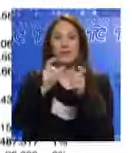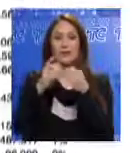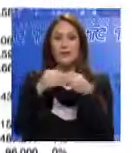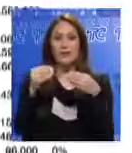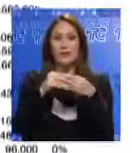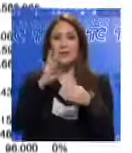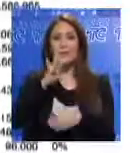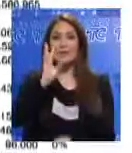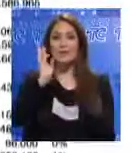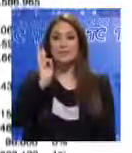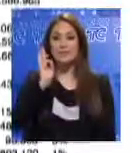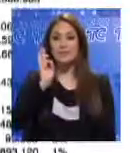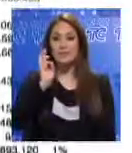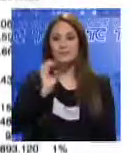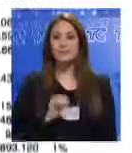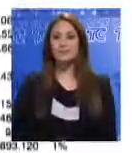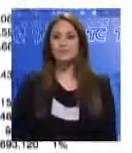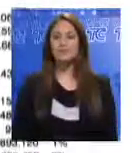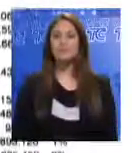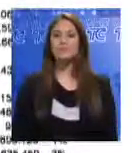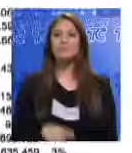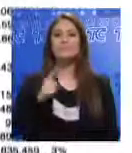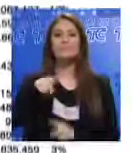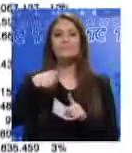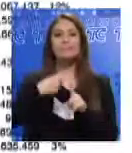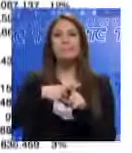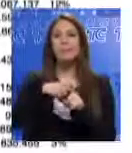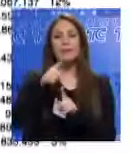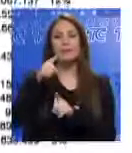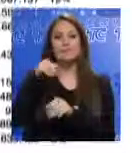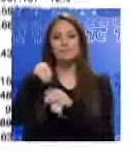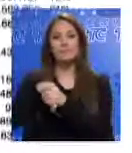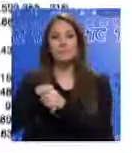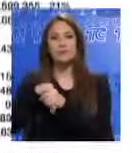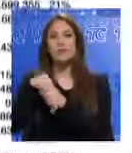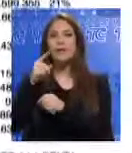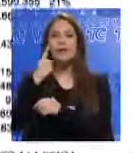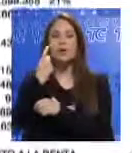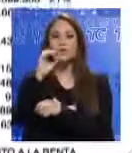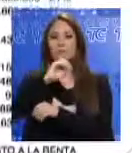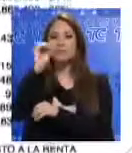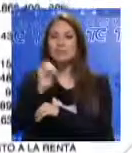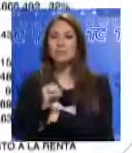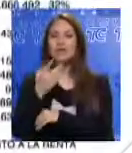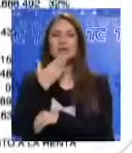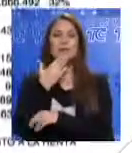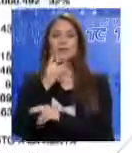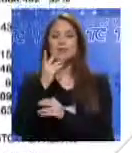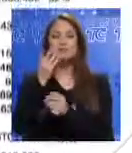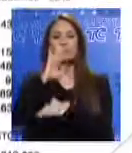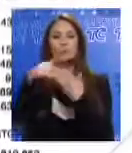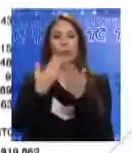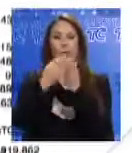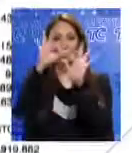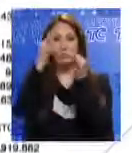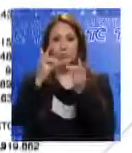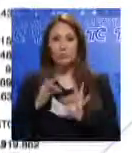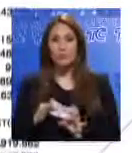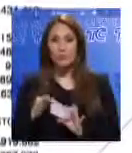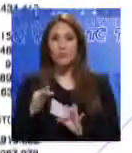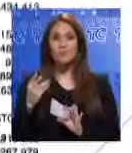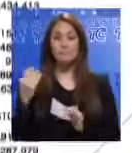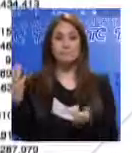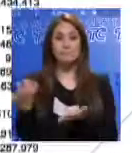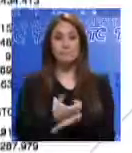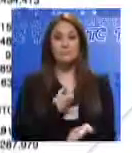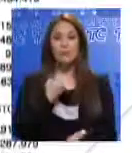29.269.346, pasivo corriente 30%, pasivo no corriente 11%, lo que nos da como resultado un patrimonio